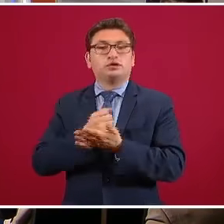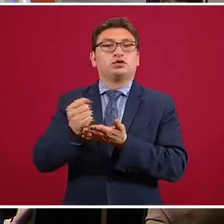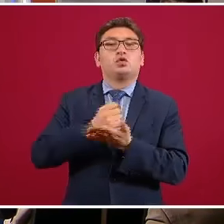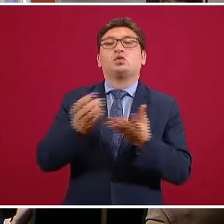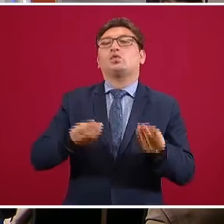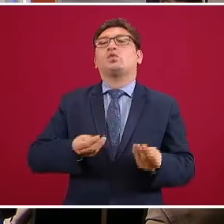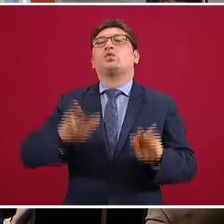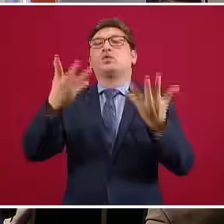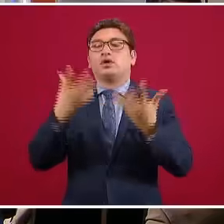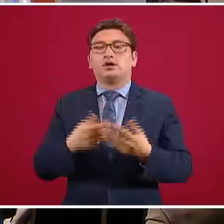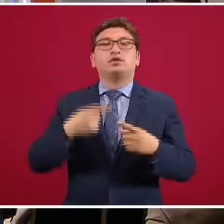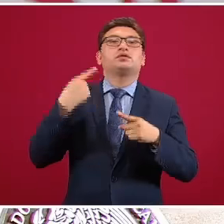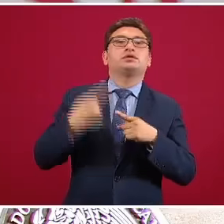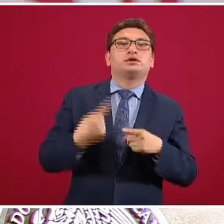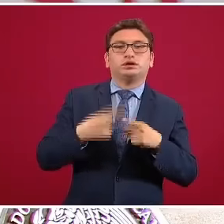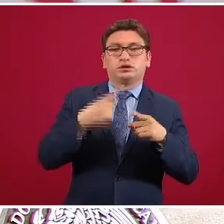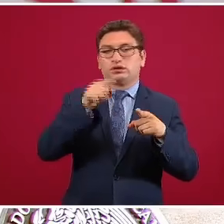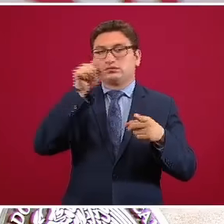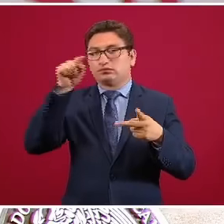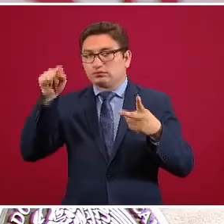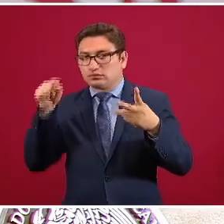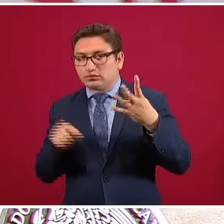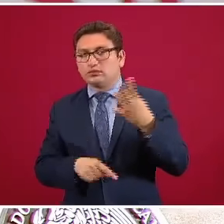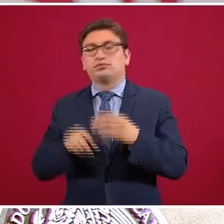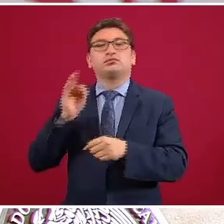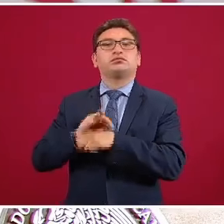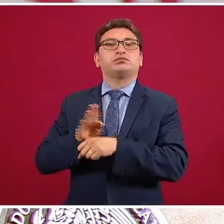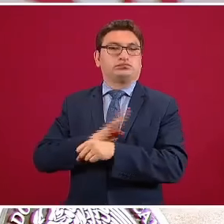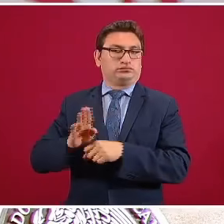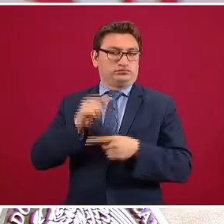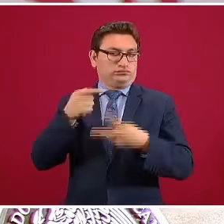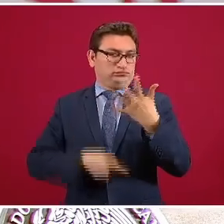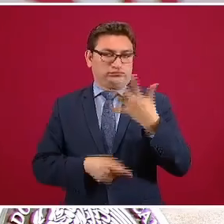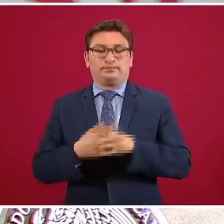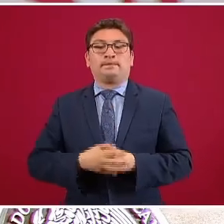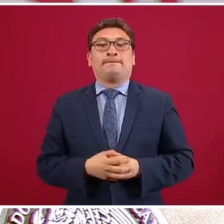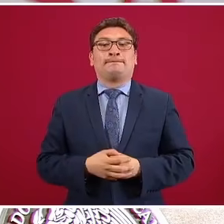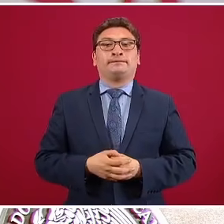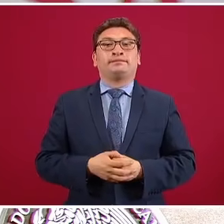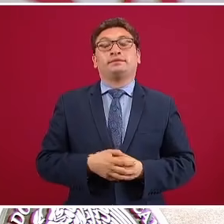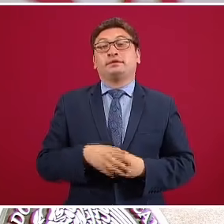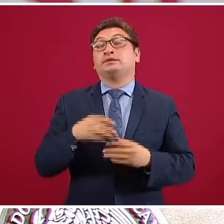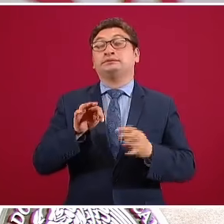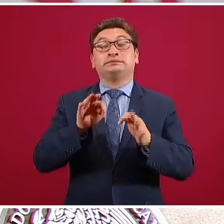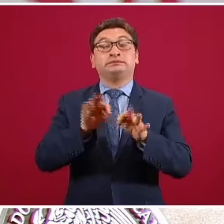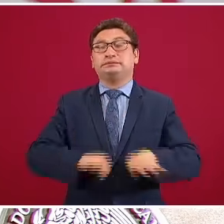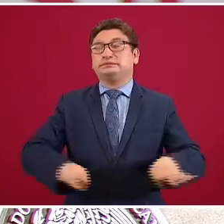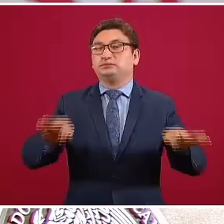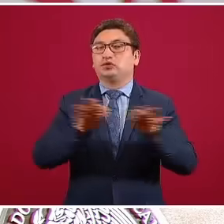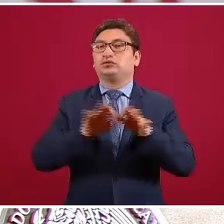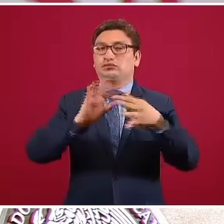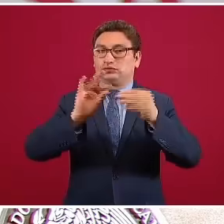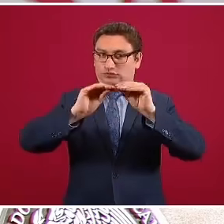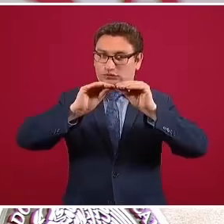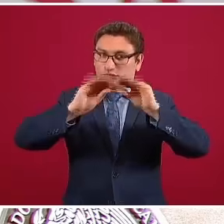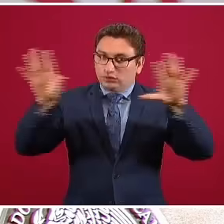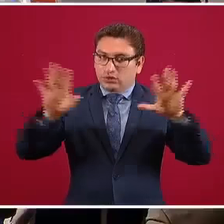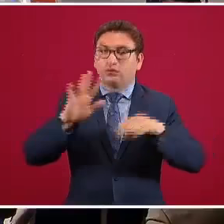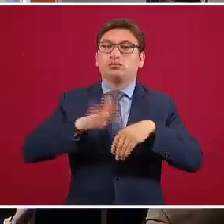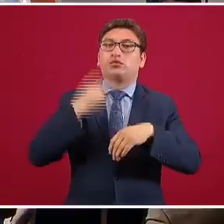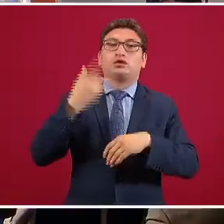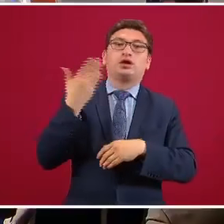y a quienes han sido beneficiarios un asunto que es importante aclarar porque la vez pasada